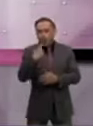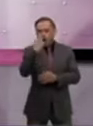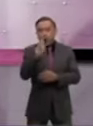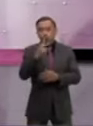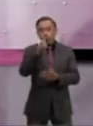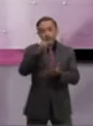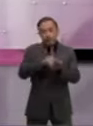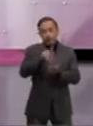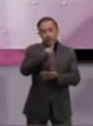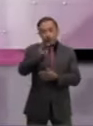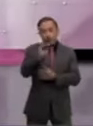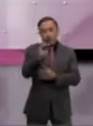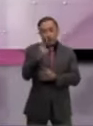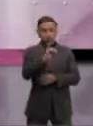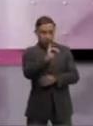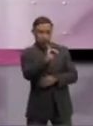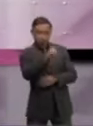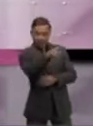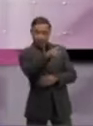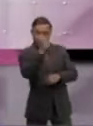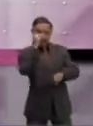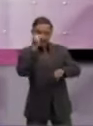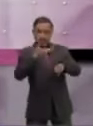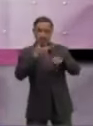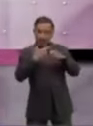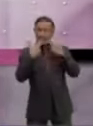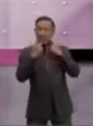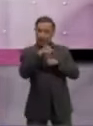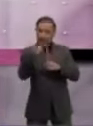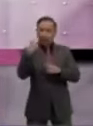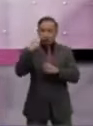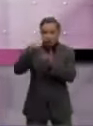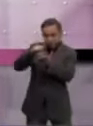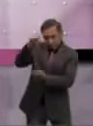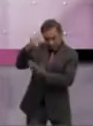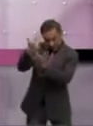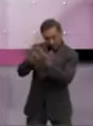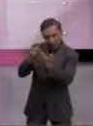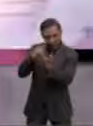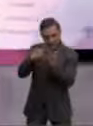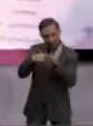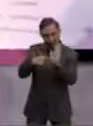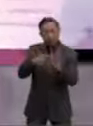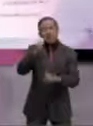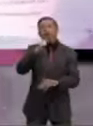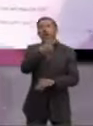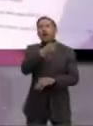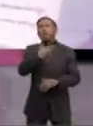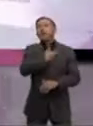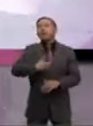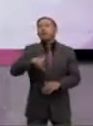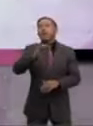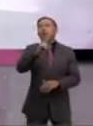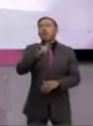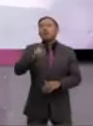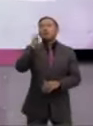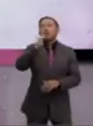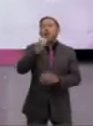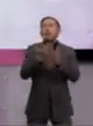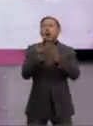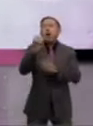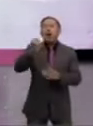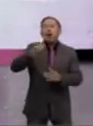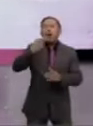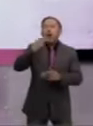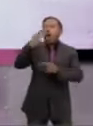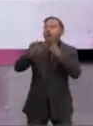2,192. Sí, tienes que revisar la Secretaría de Hacienda, porque si no, siempre López en las mañaneras les va a estar dando a tole. Mira, se